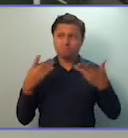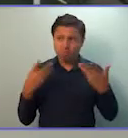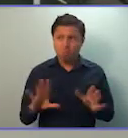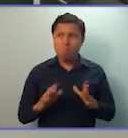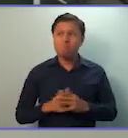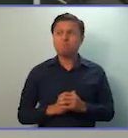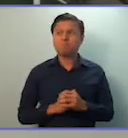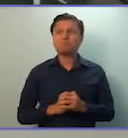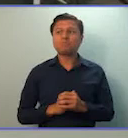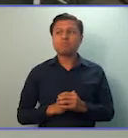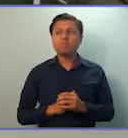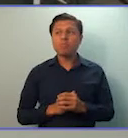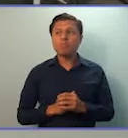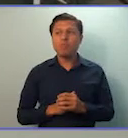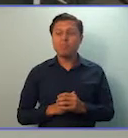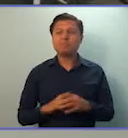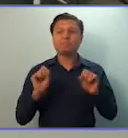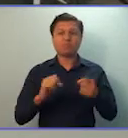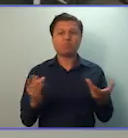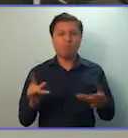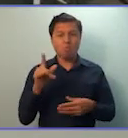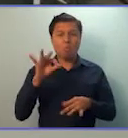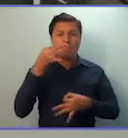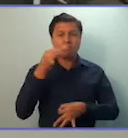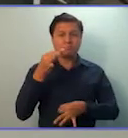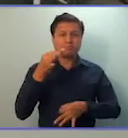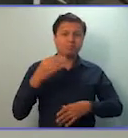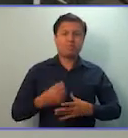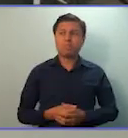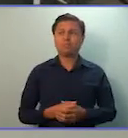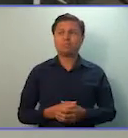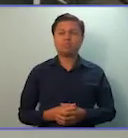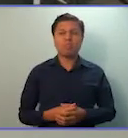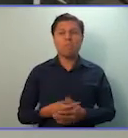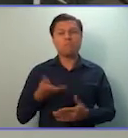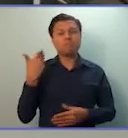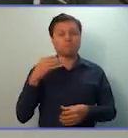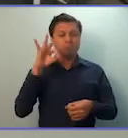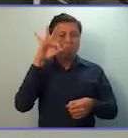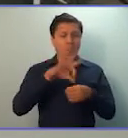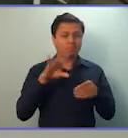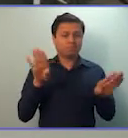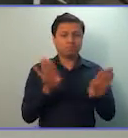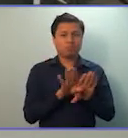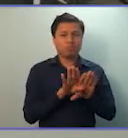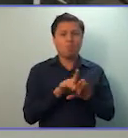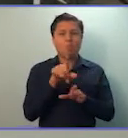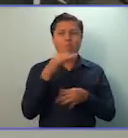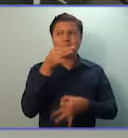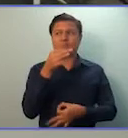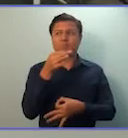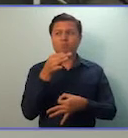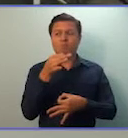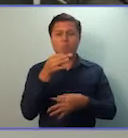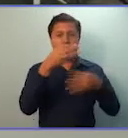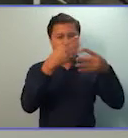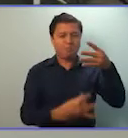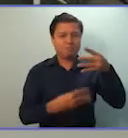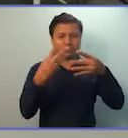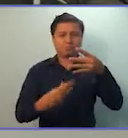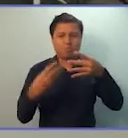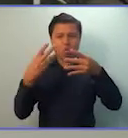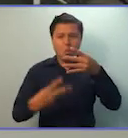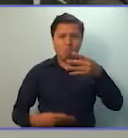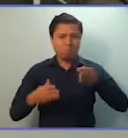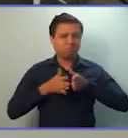se convirtió esa papeleta cerrada y bloqueada en la teoría electoral se llama una papeleta de listas abiertas es decir